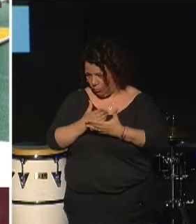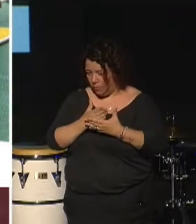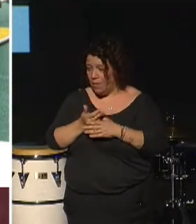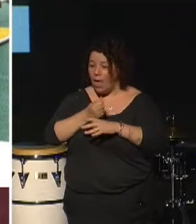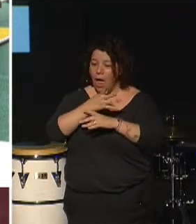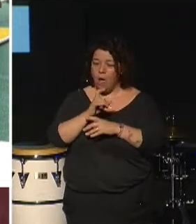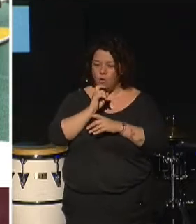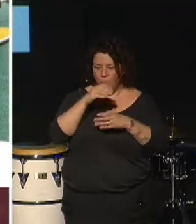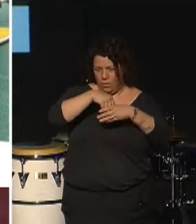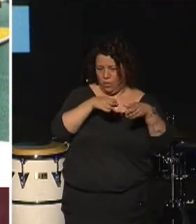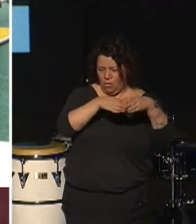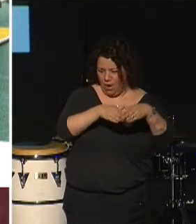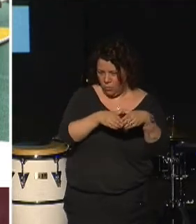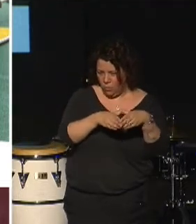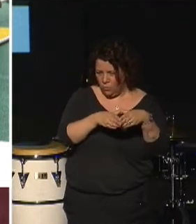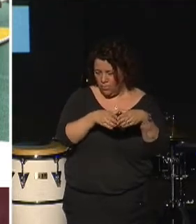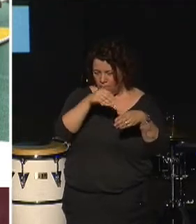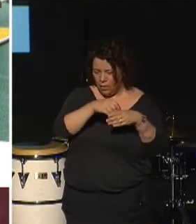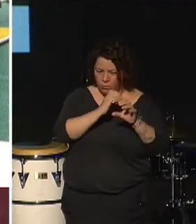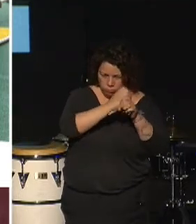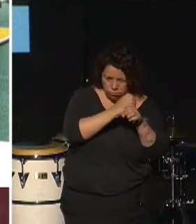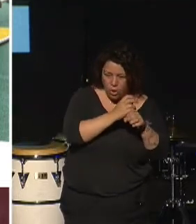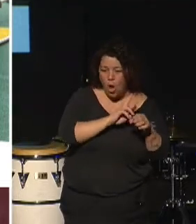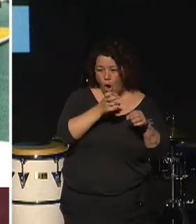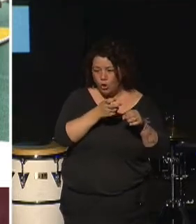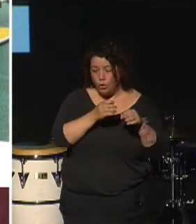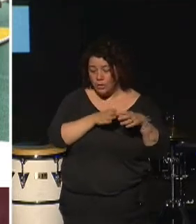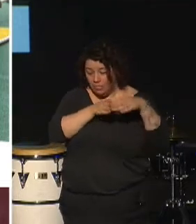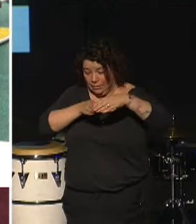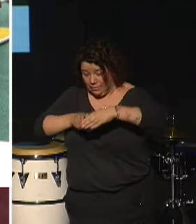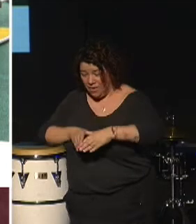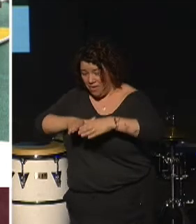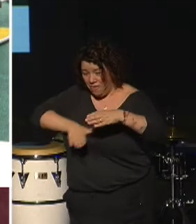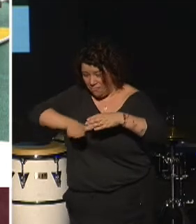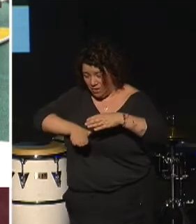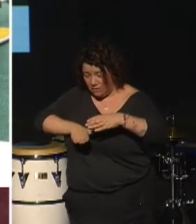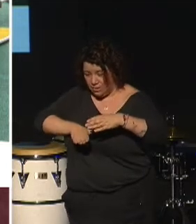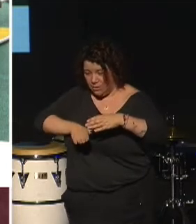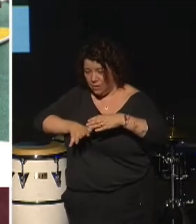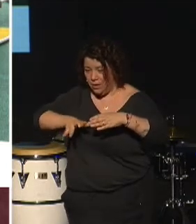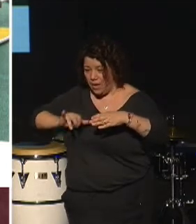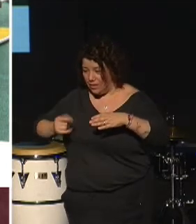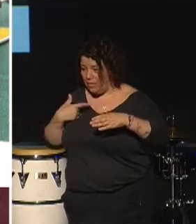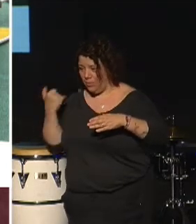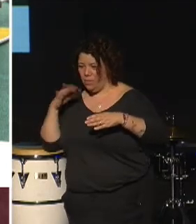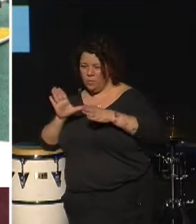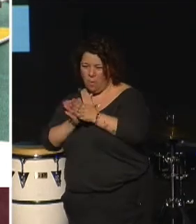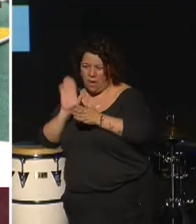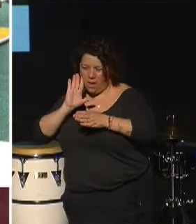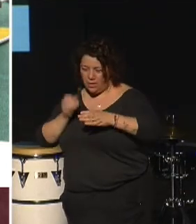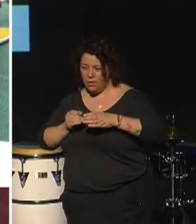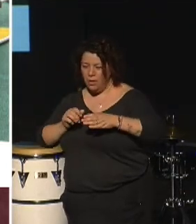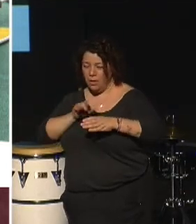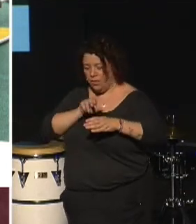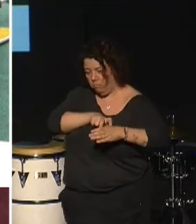lo hacían en el propio barco, en el propio buque, y otros tenían que llegar a las bases donde ya estaban Álvaro y Alberto para poder hacer